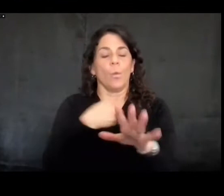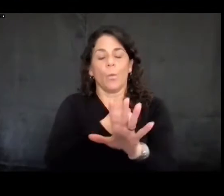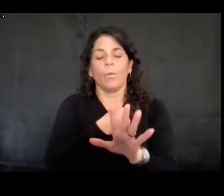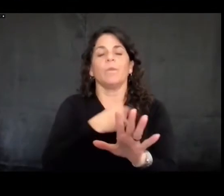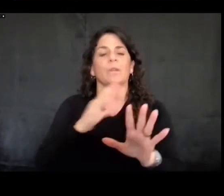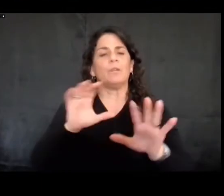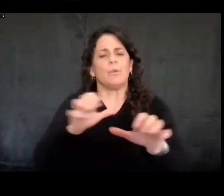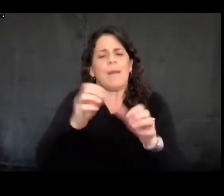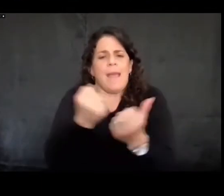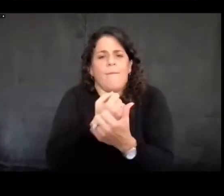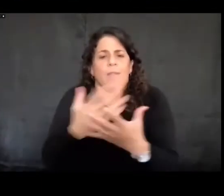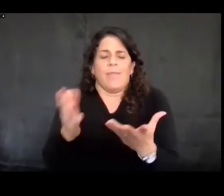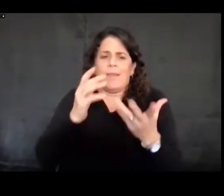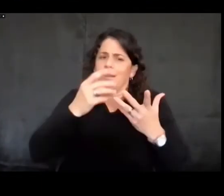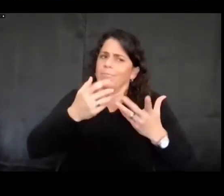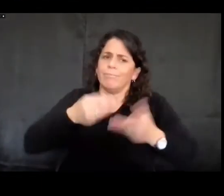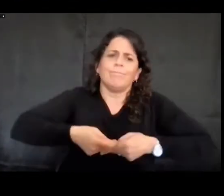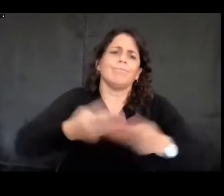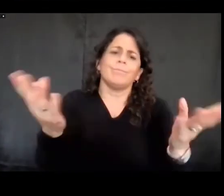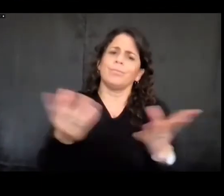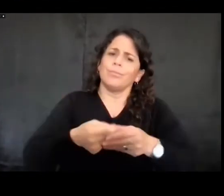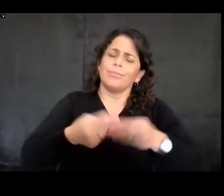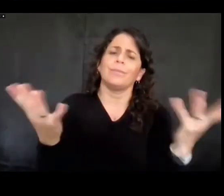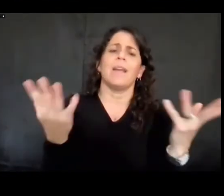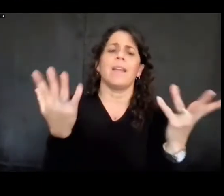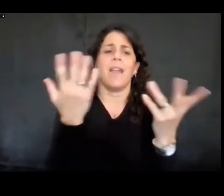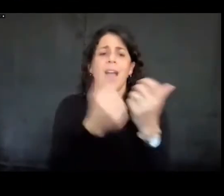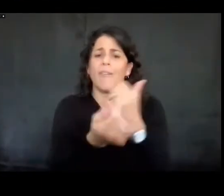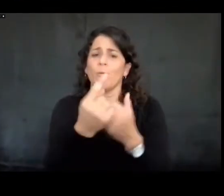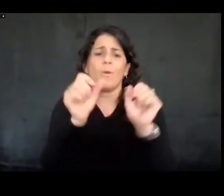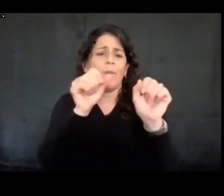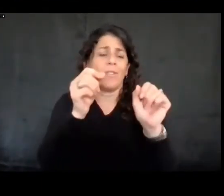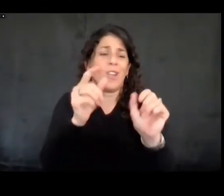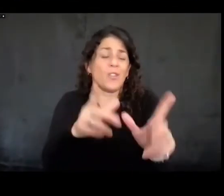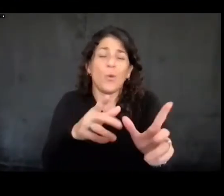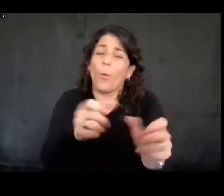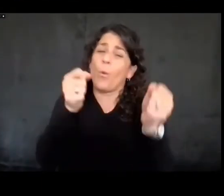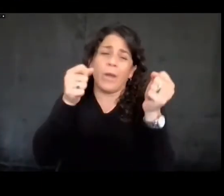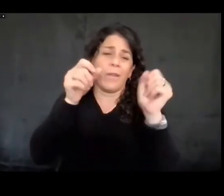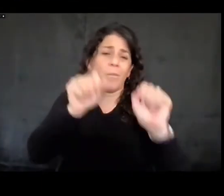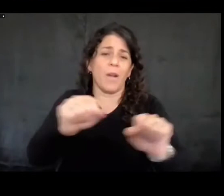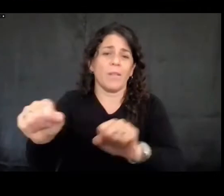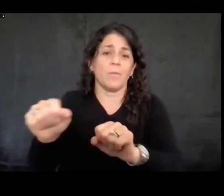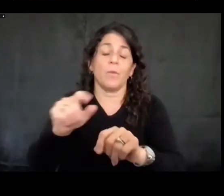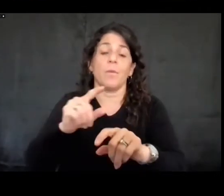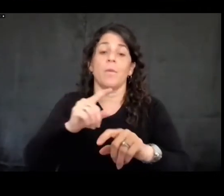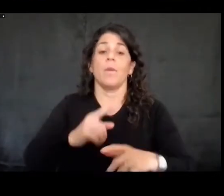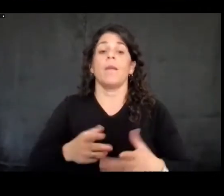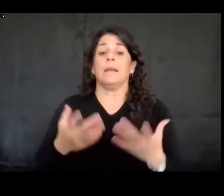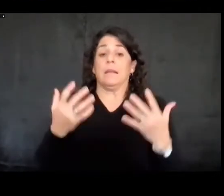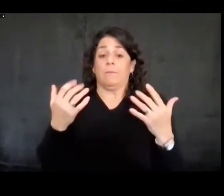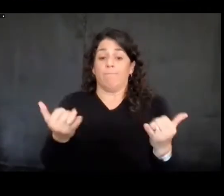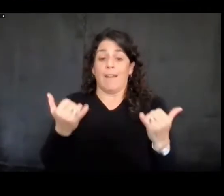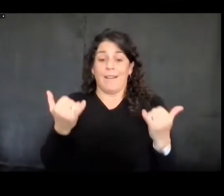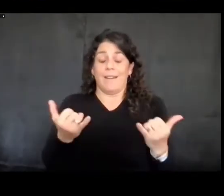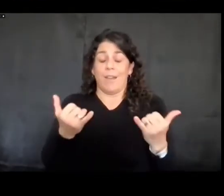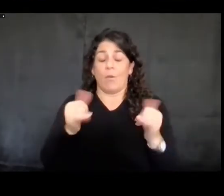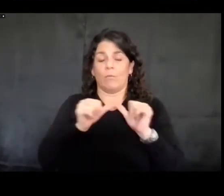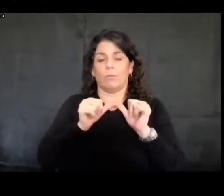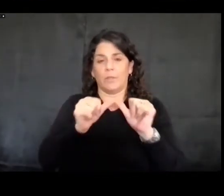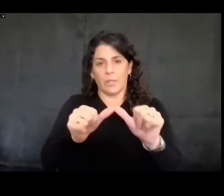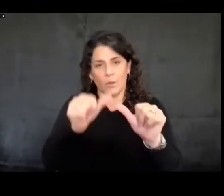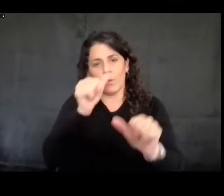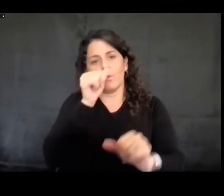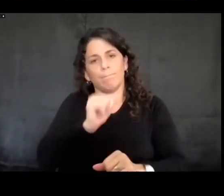que podemos para que la vacuna llegue a todos y lo más pronto posible pero mientras tanto por favor